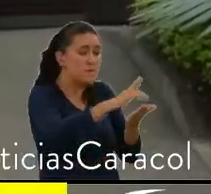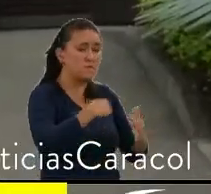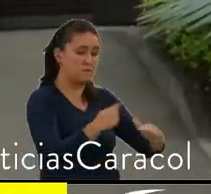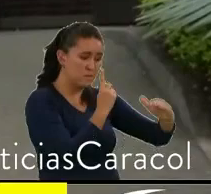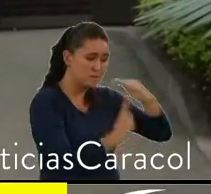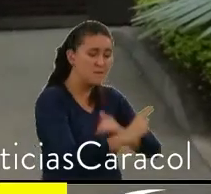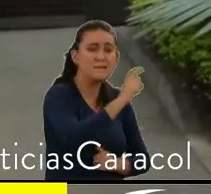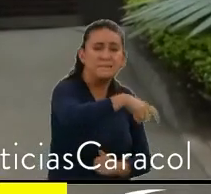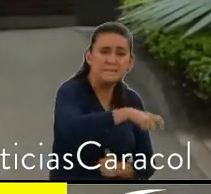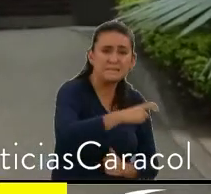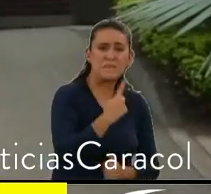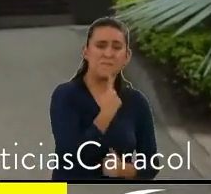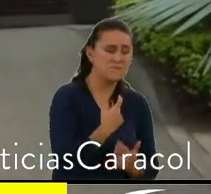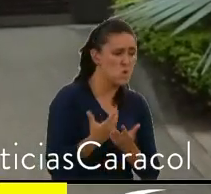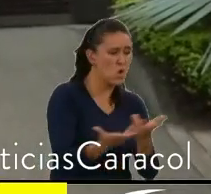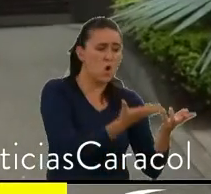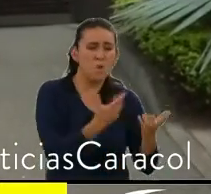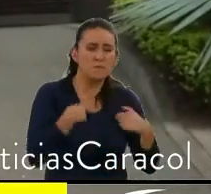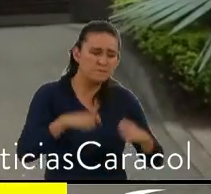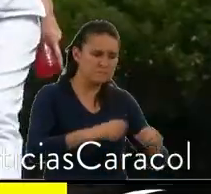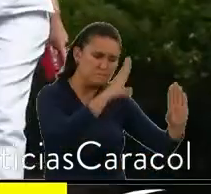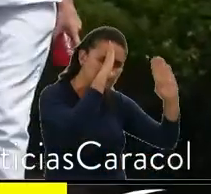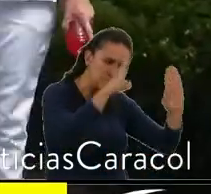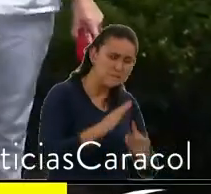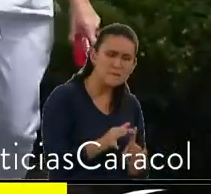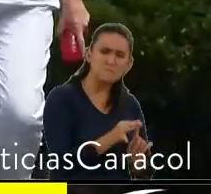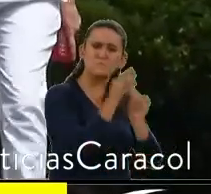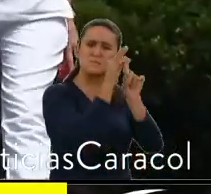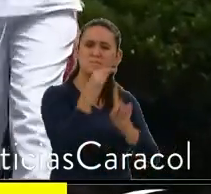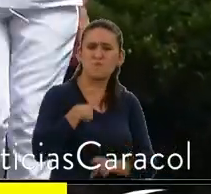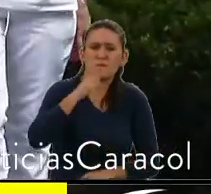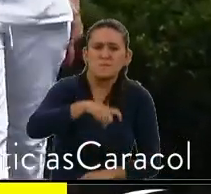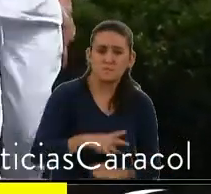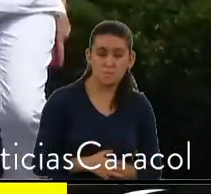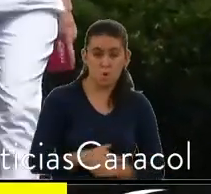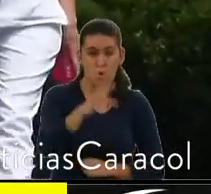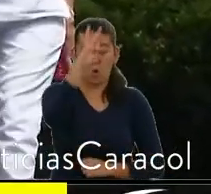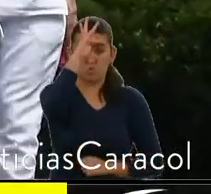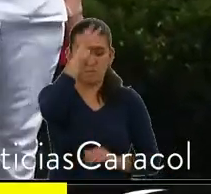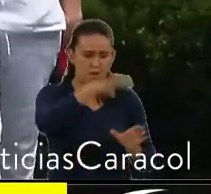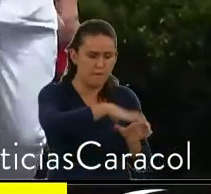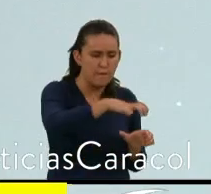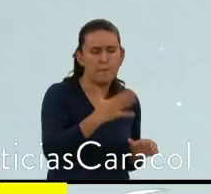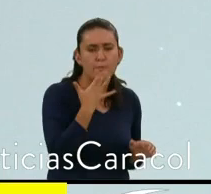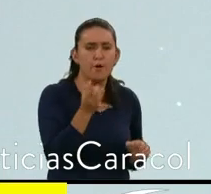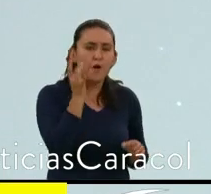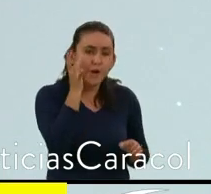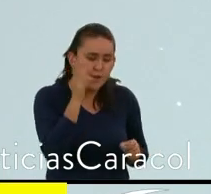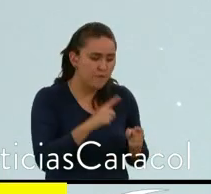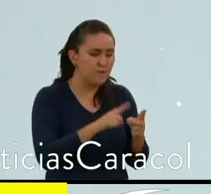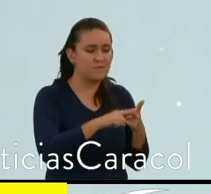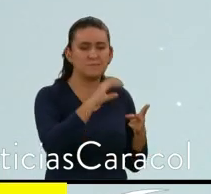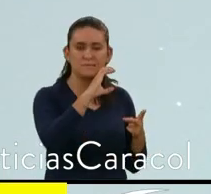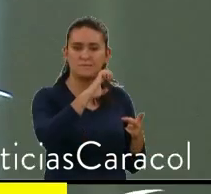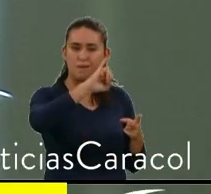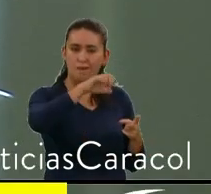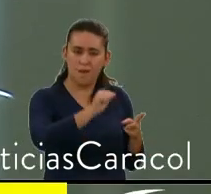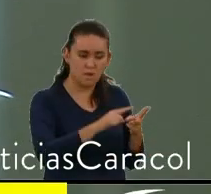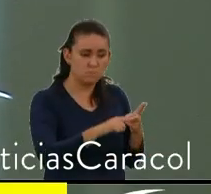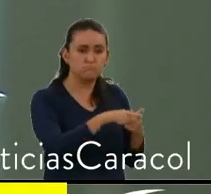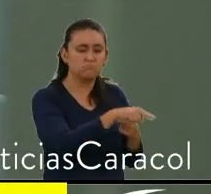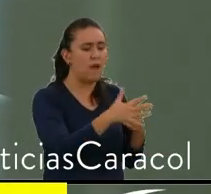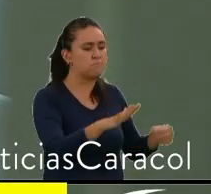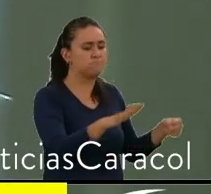en fila para poder tener la atención especializada. En hospitales de municipios como Río Negro y La Ceja, la ocupación está